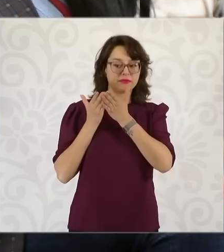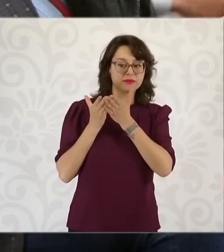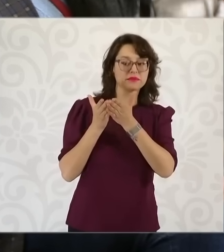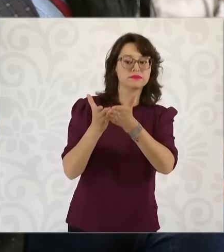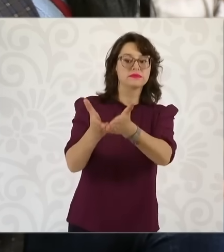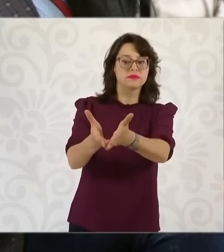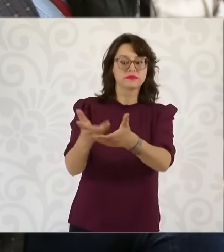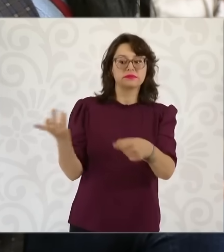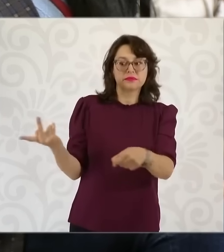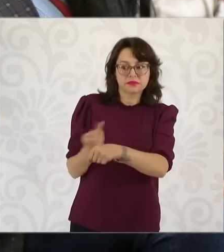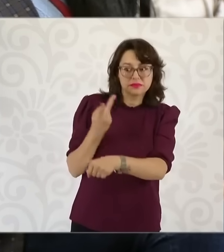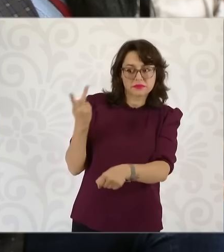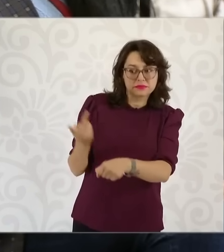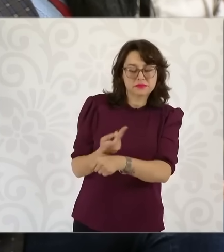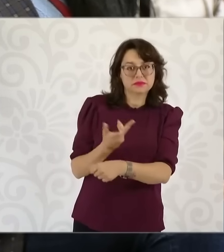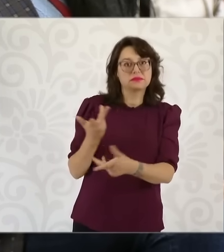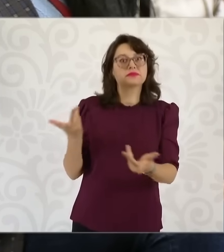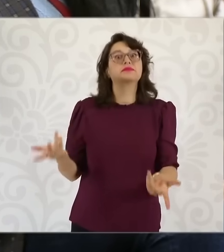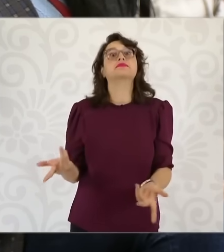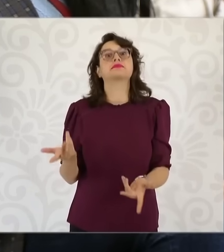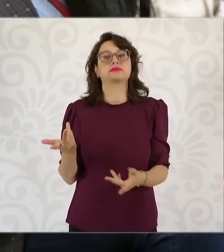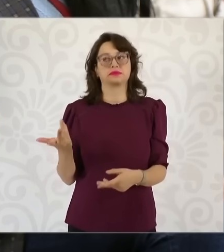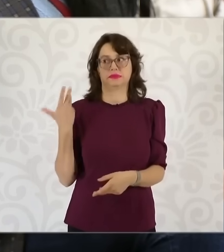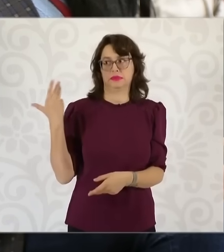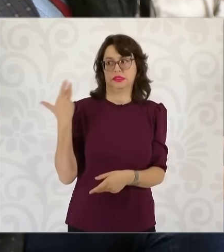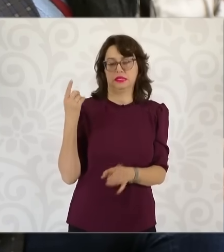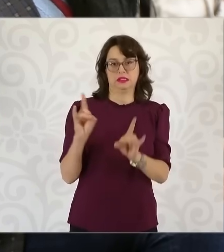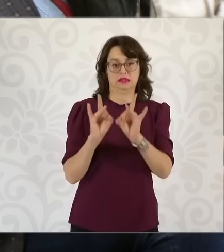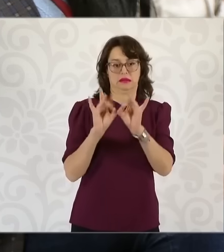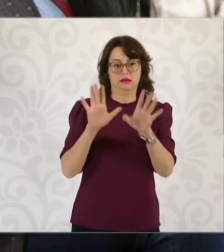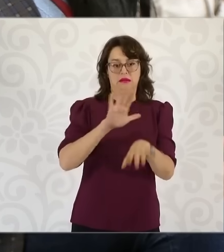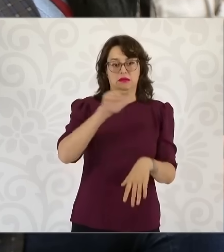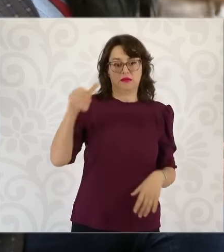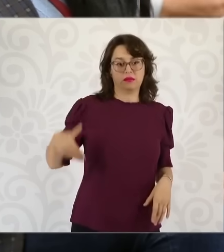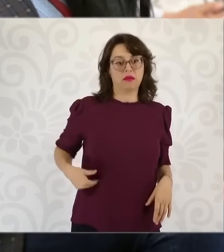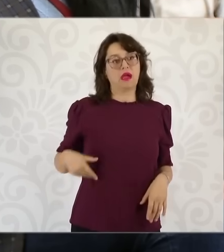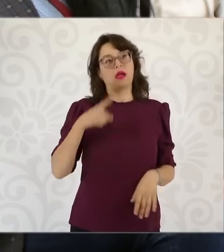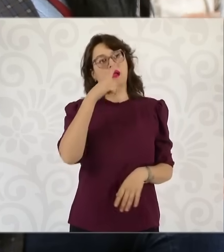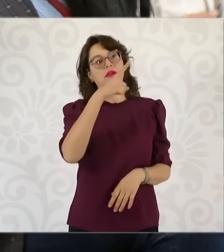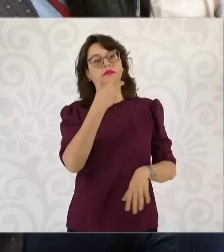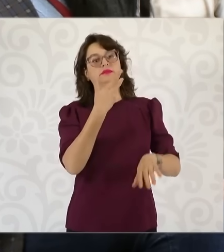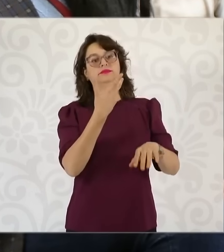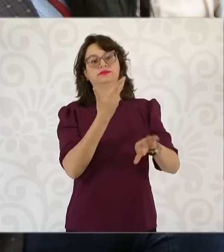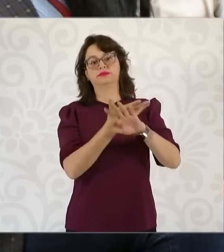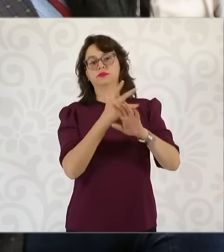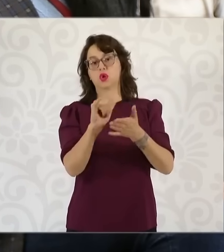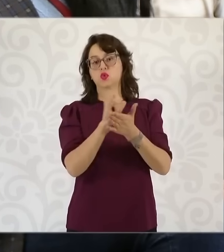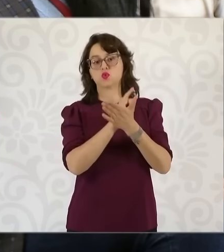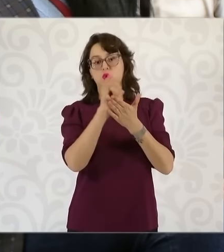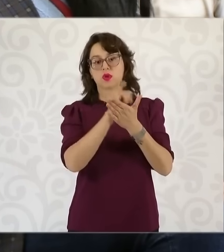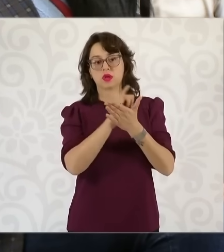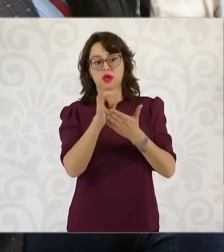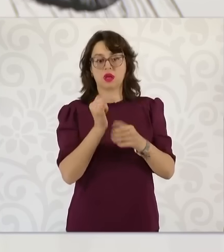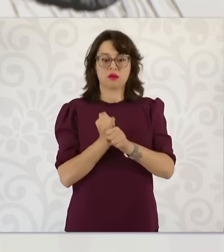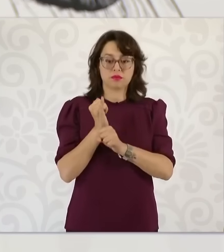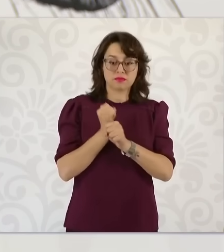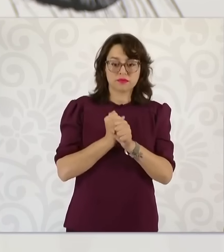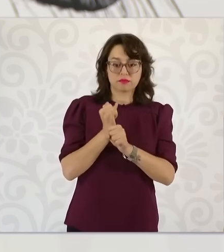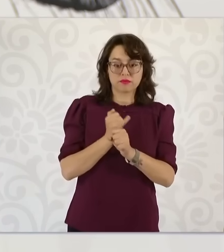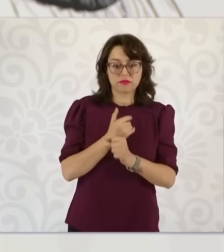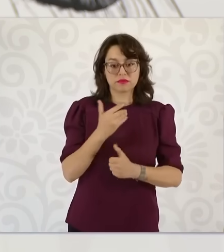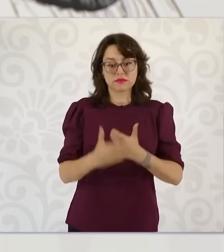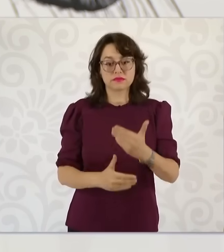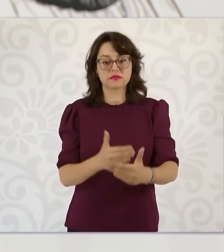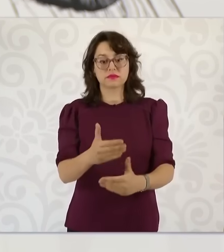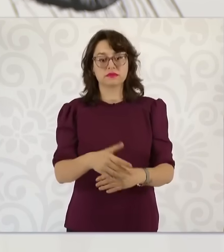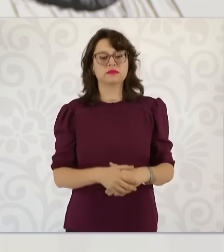al respecto, si ya se permitió oficialmente a la Fiscalía de Nueva York pues hacer las investigaciones. Le pedimos a